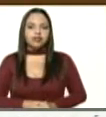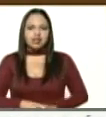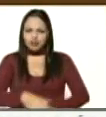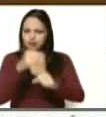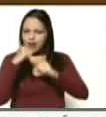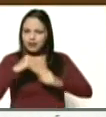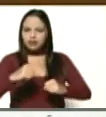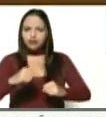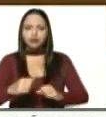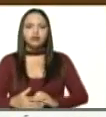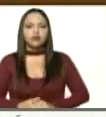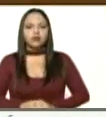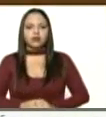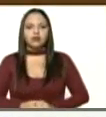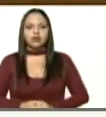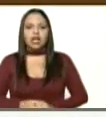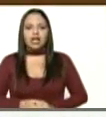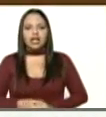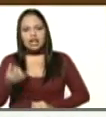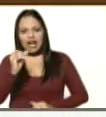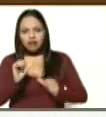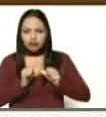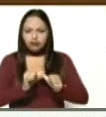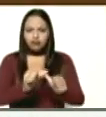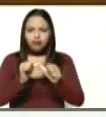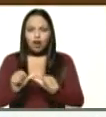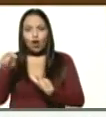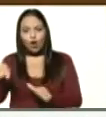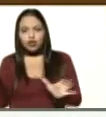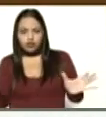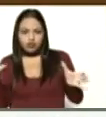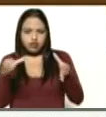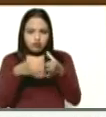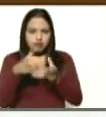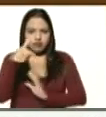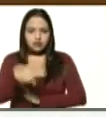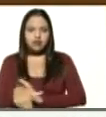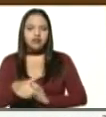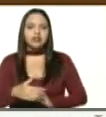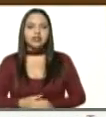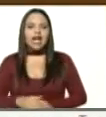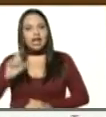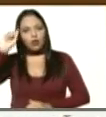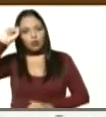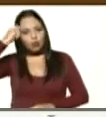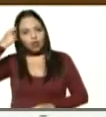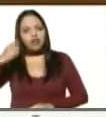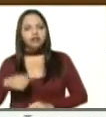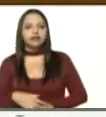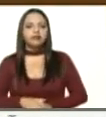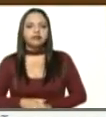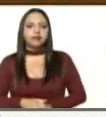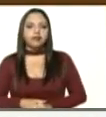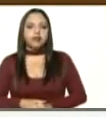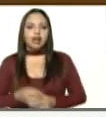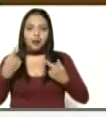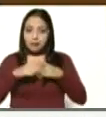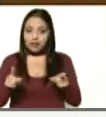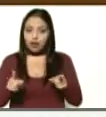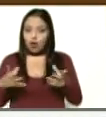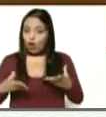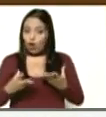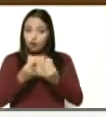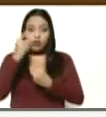bravío, pues, que está luchando. Entonces hoy nos reunimos aquí a recordar, pero junto al recuerdo,